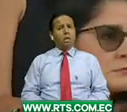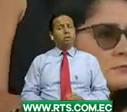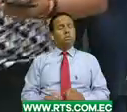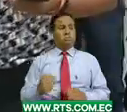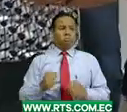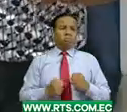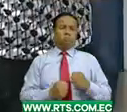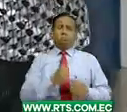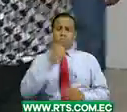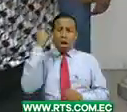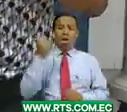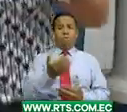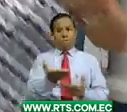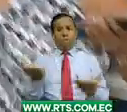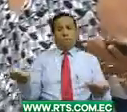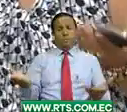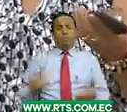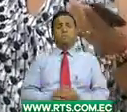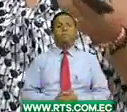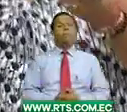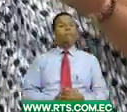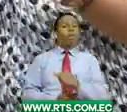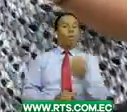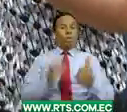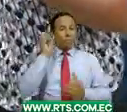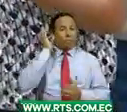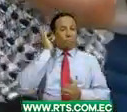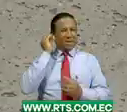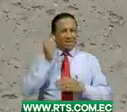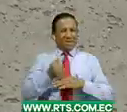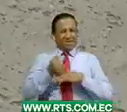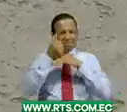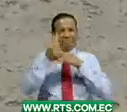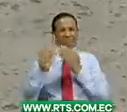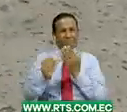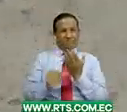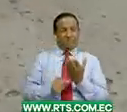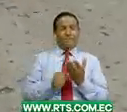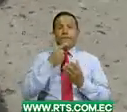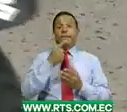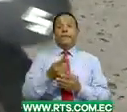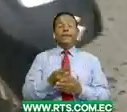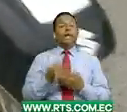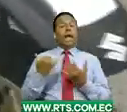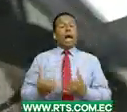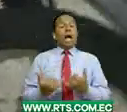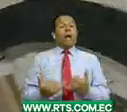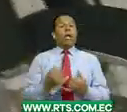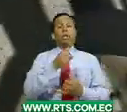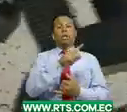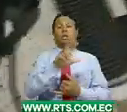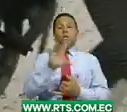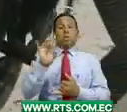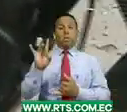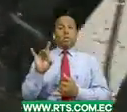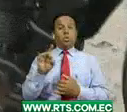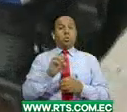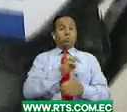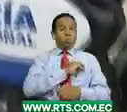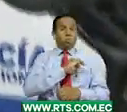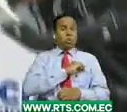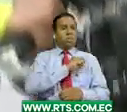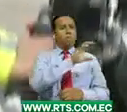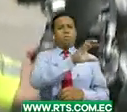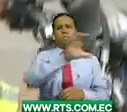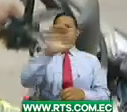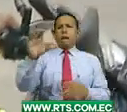héroes. De su parte, la ministra de Gobierno, María Paula Romo, señaló que existen 138 municipios del país que se han unido mediante